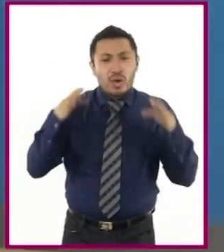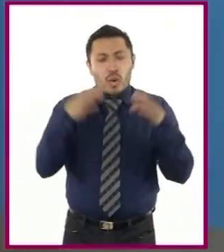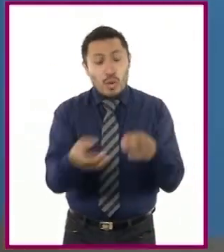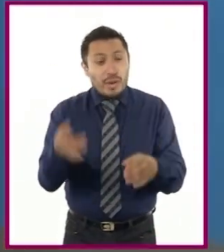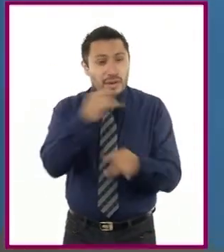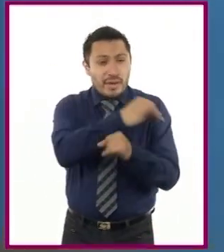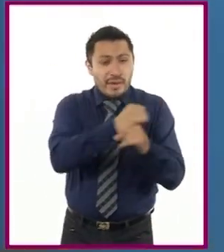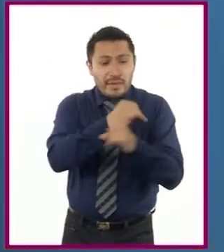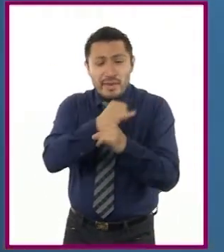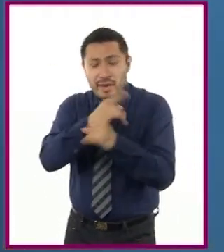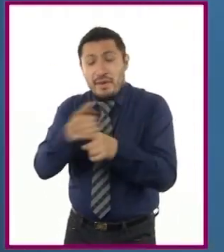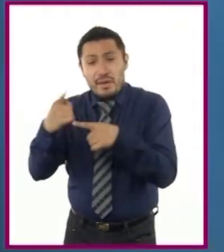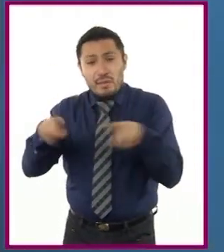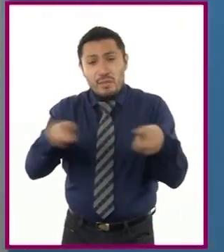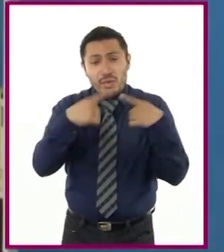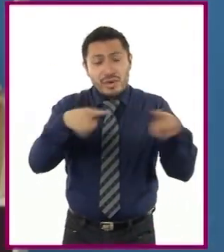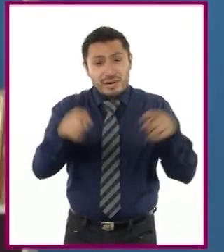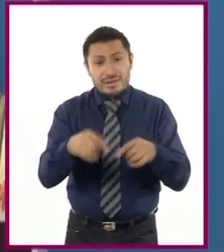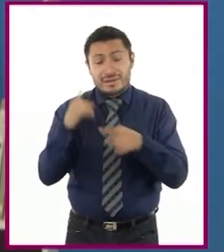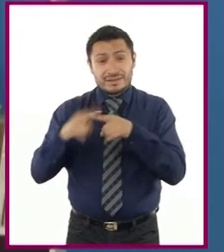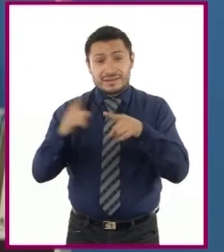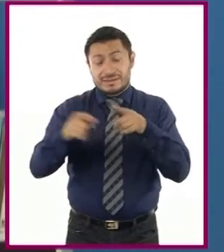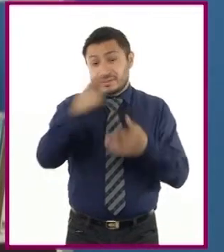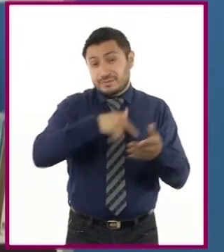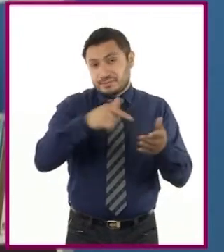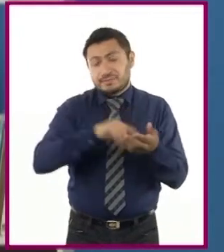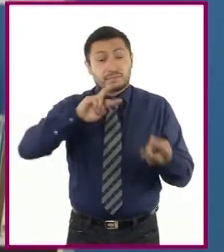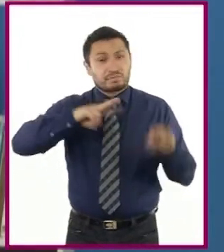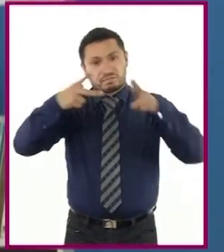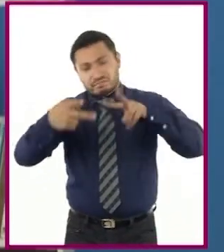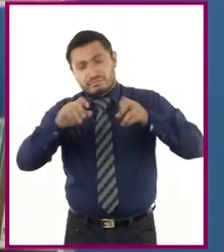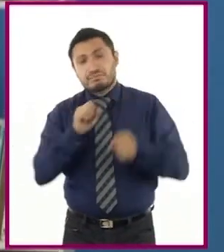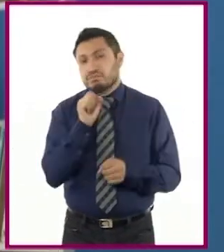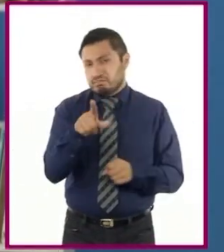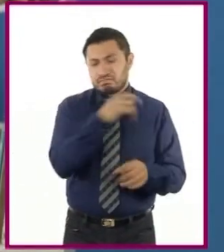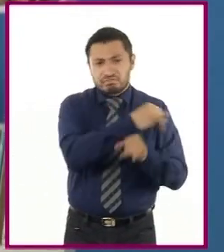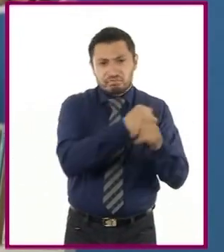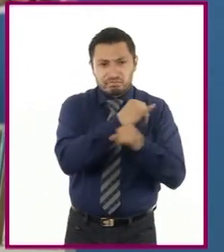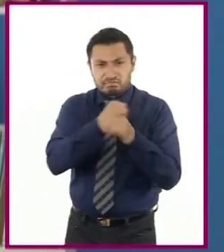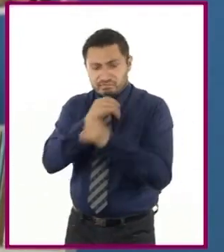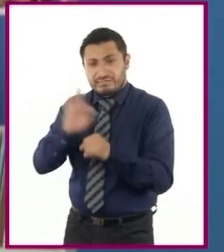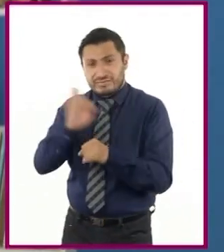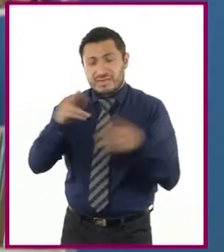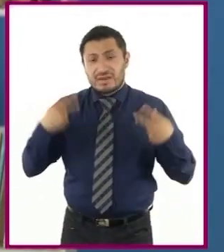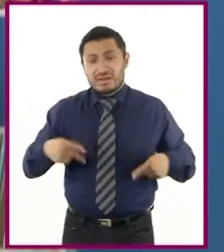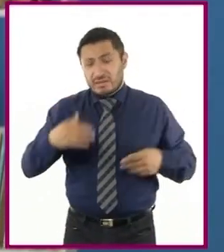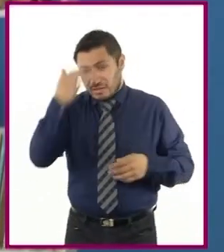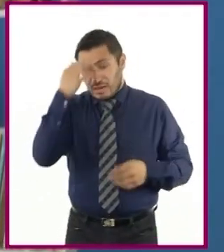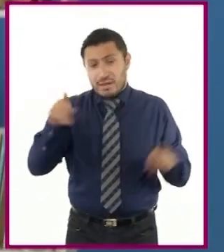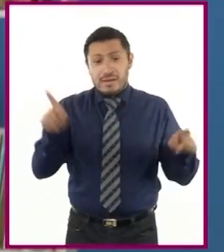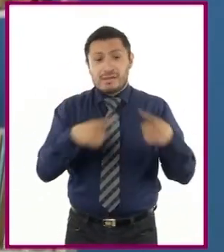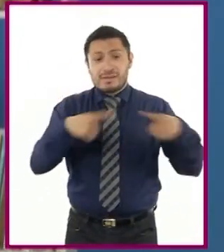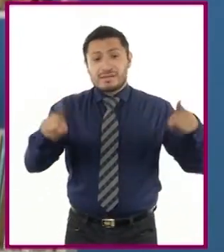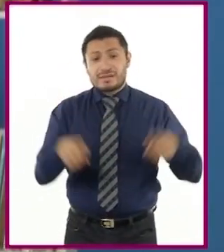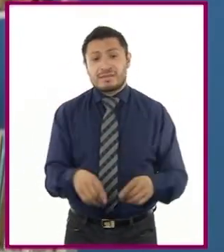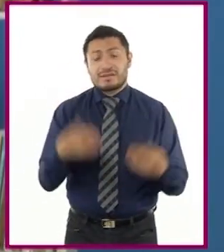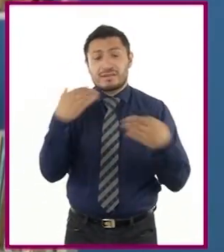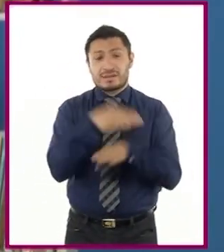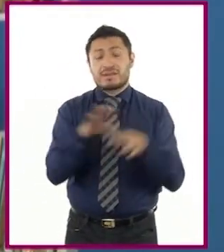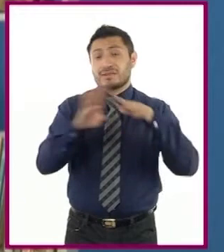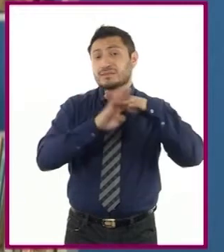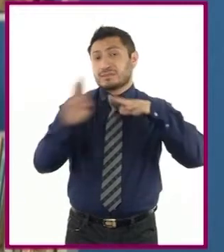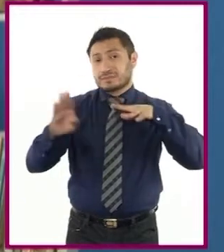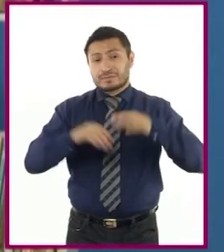otras regiones o viceversa. También podrían indagar si la gente conoce algunas canciones que traten sobre la